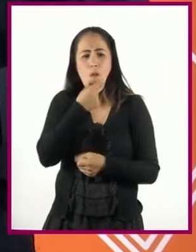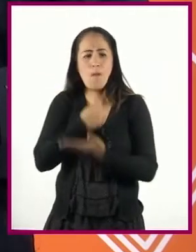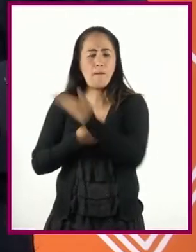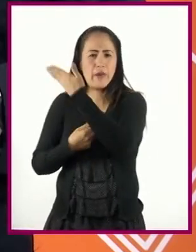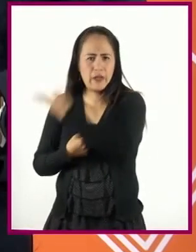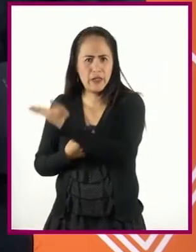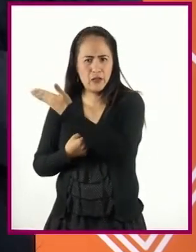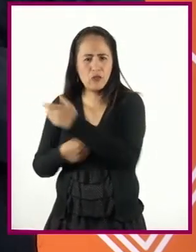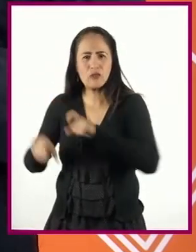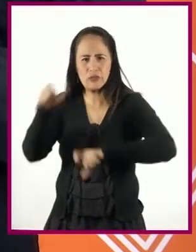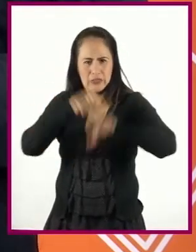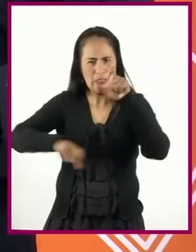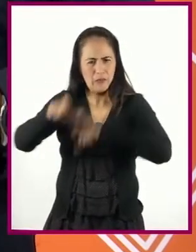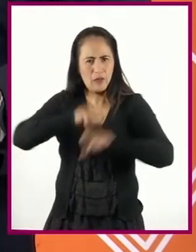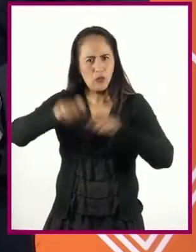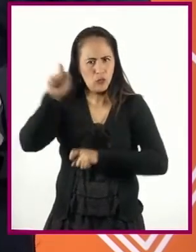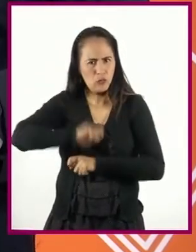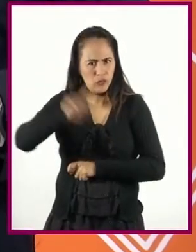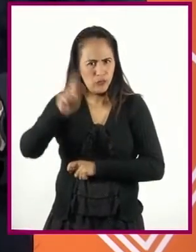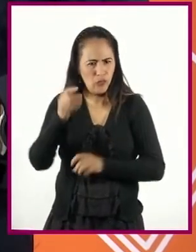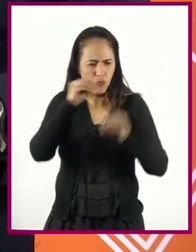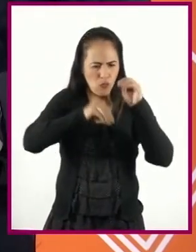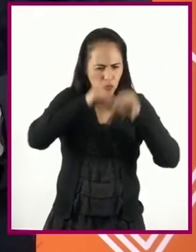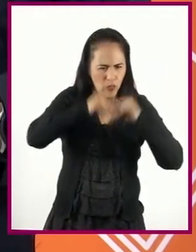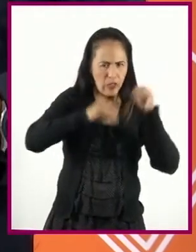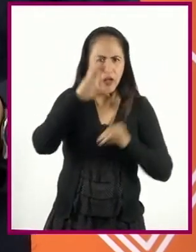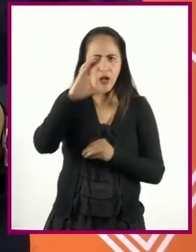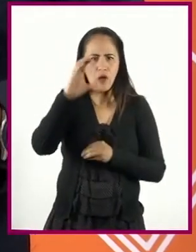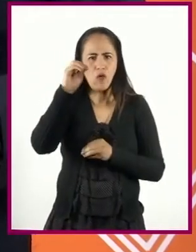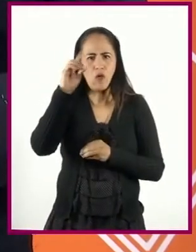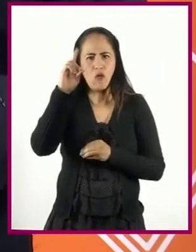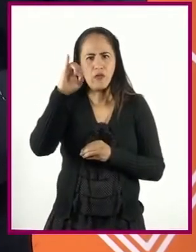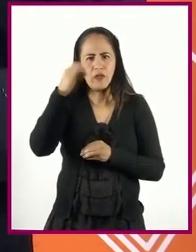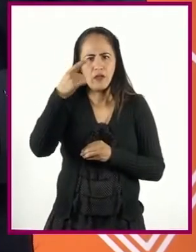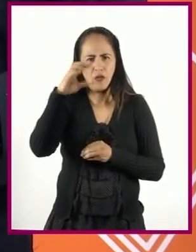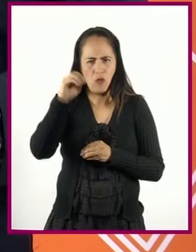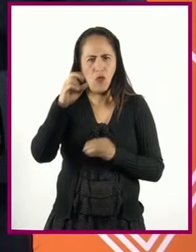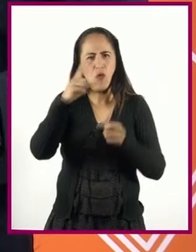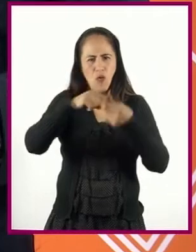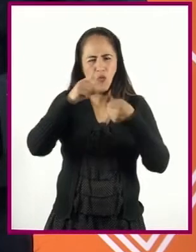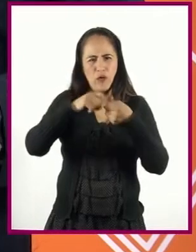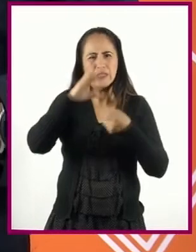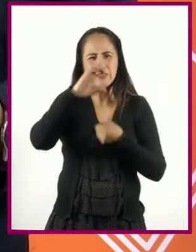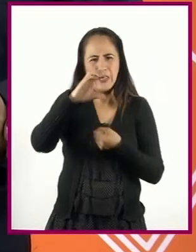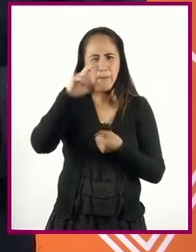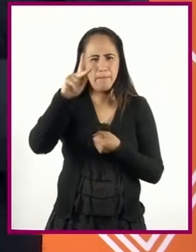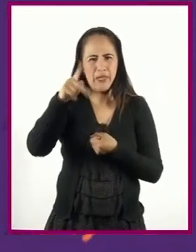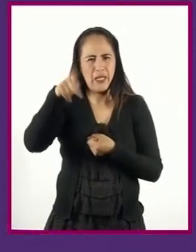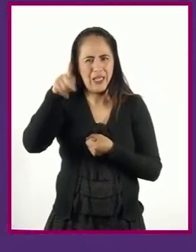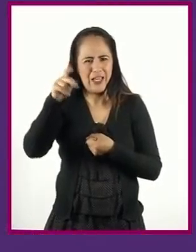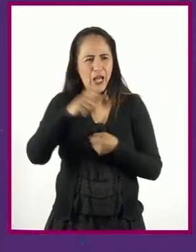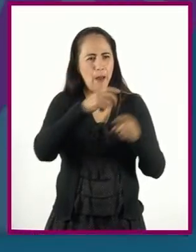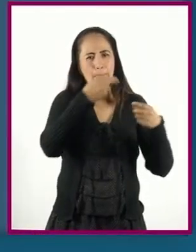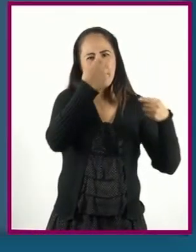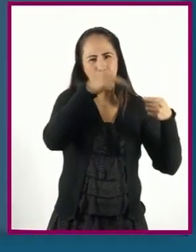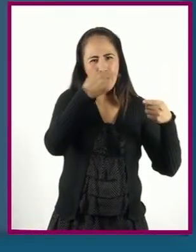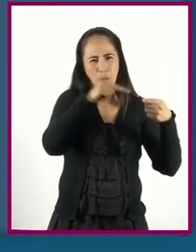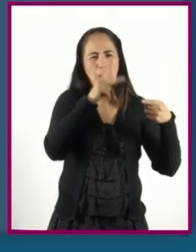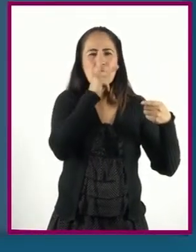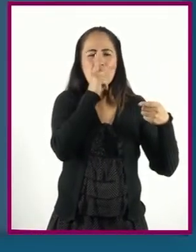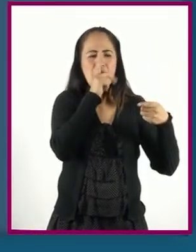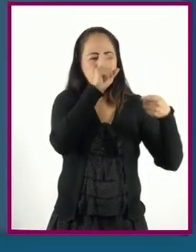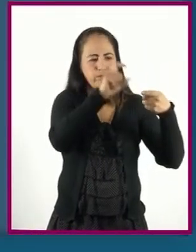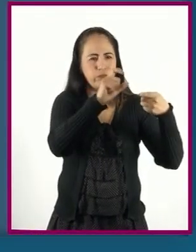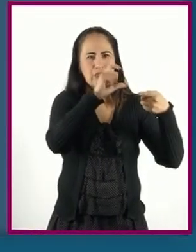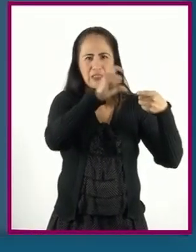Linus Pauling y Walter Colton. Se desarrolló el código de colores CPK, retomando las iniciales de sus apellidos.